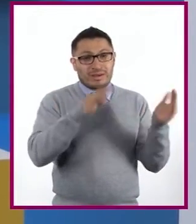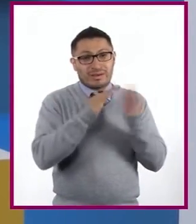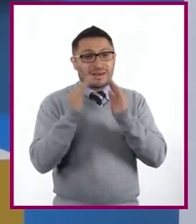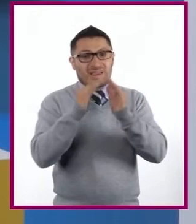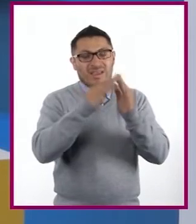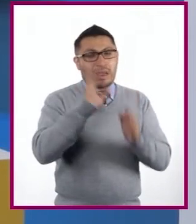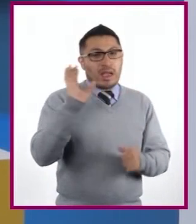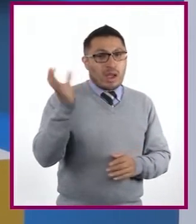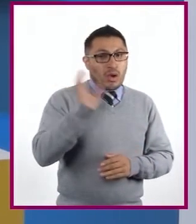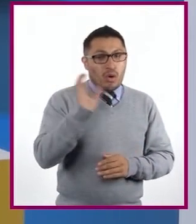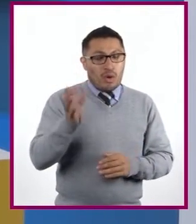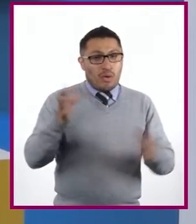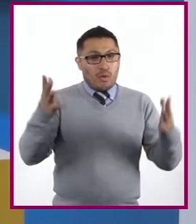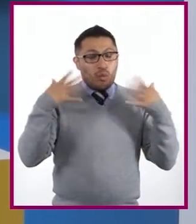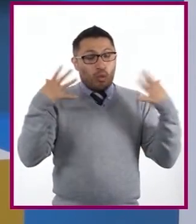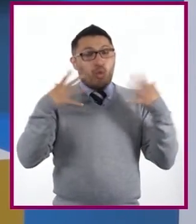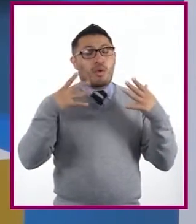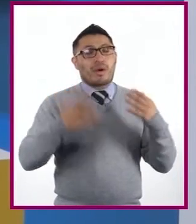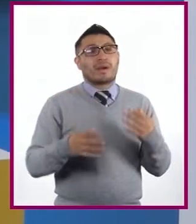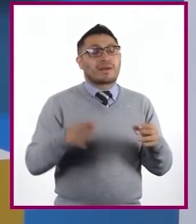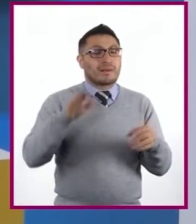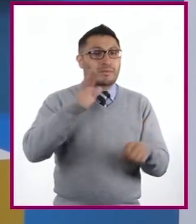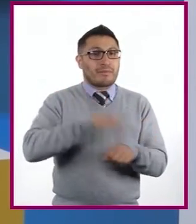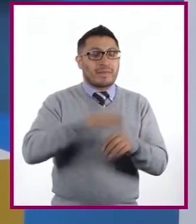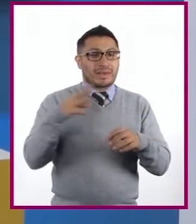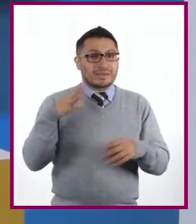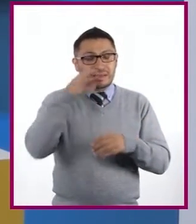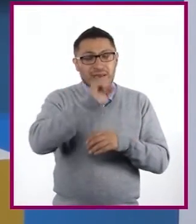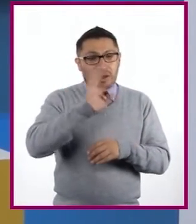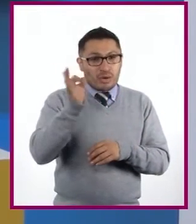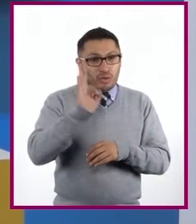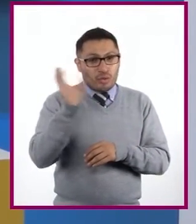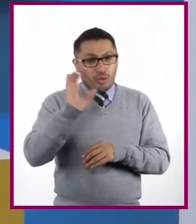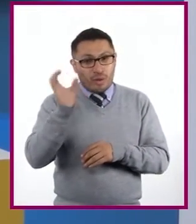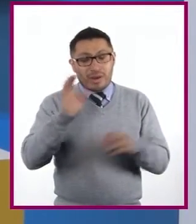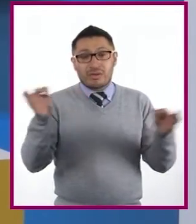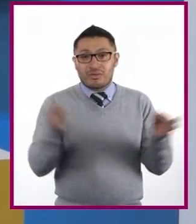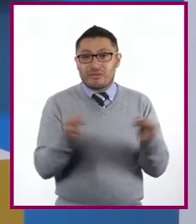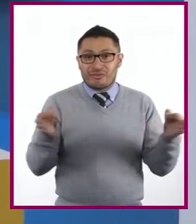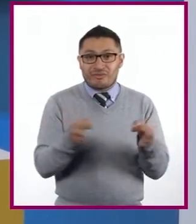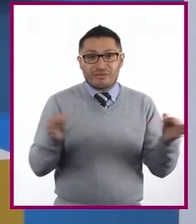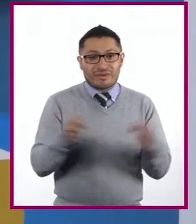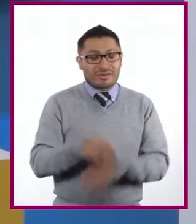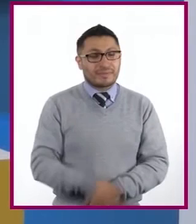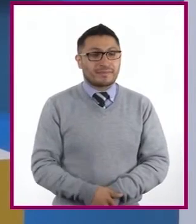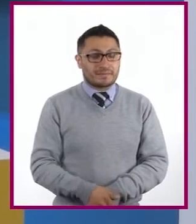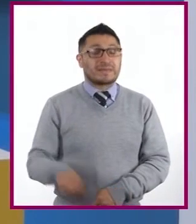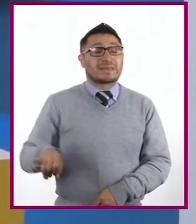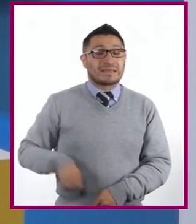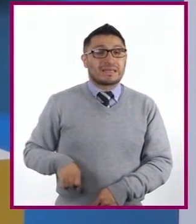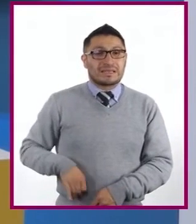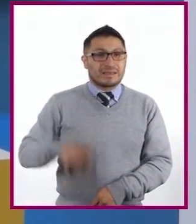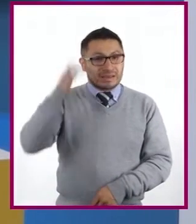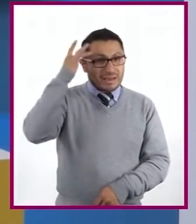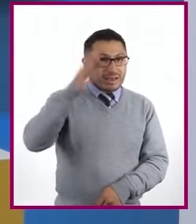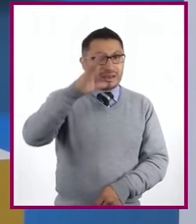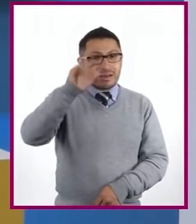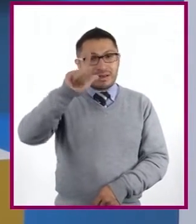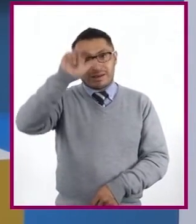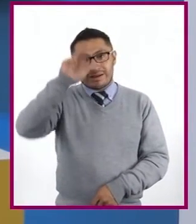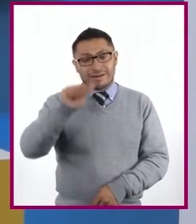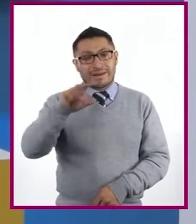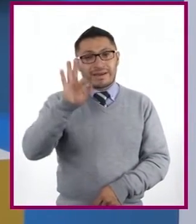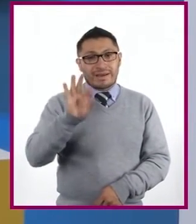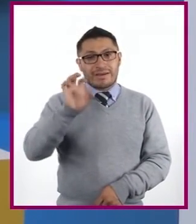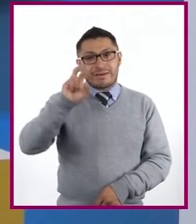cuando hacía calor y un poco más cálida cuando hacía frío. Qué interesante, maestro, la verdad. Desde Santa Clara, Durango, Fernando